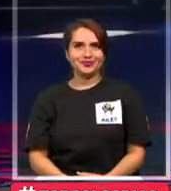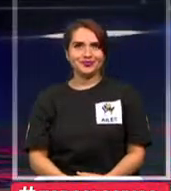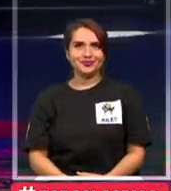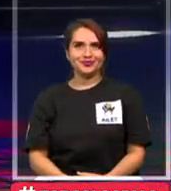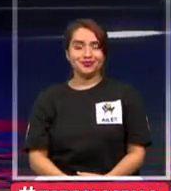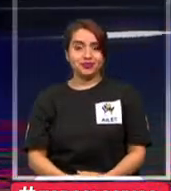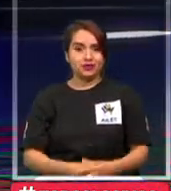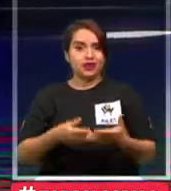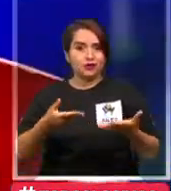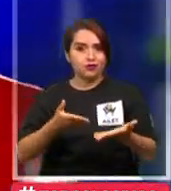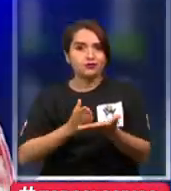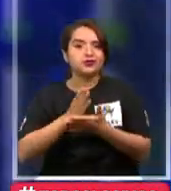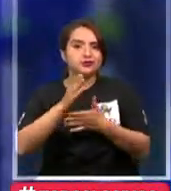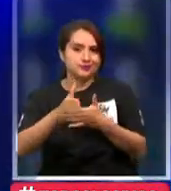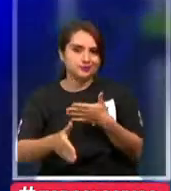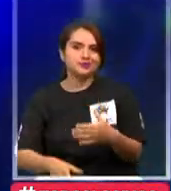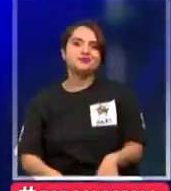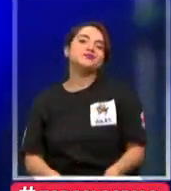Aquí voy.